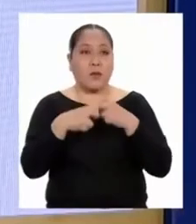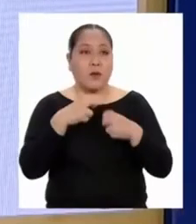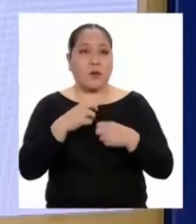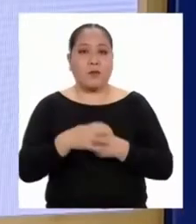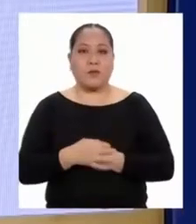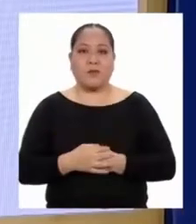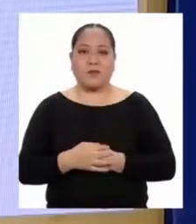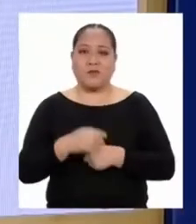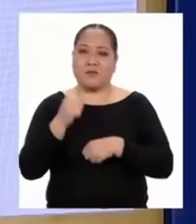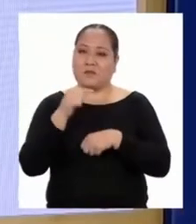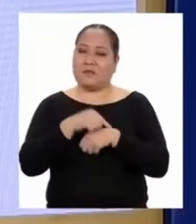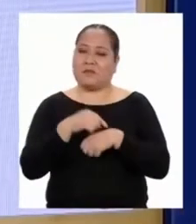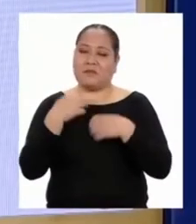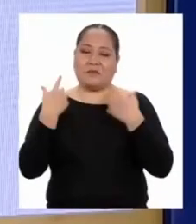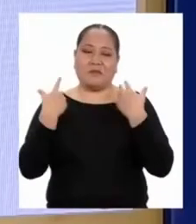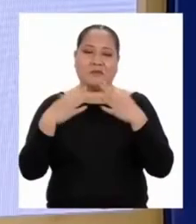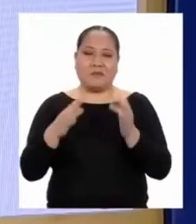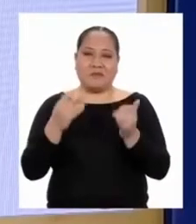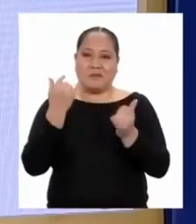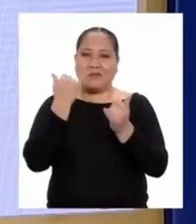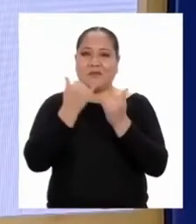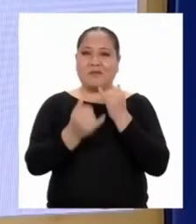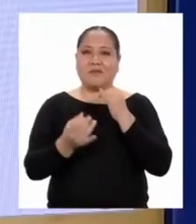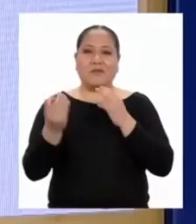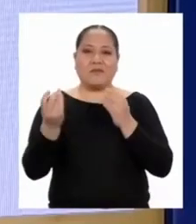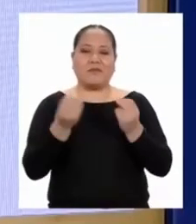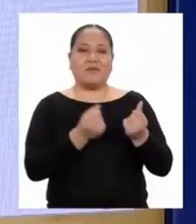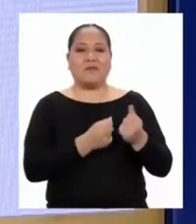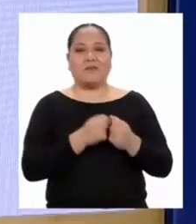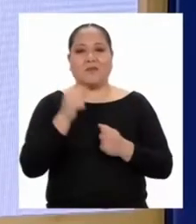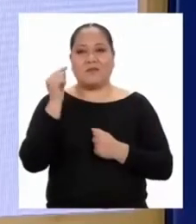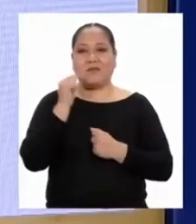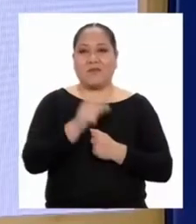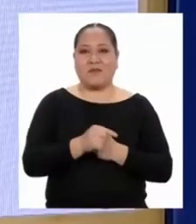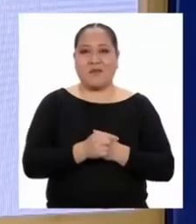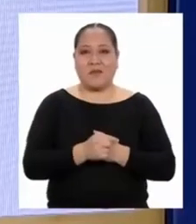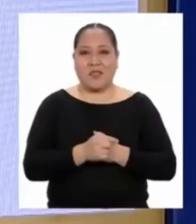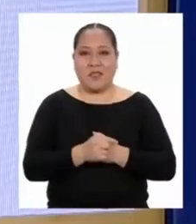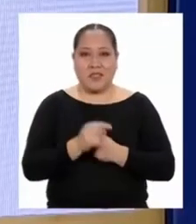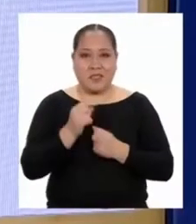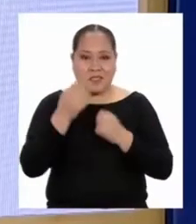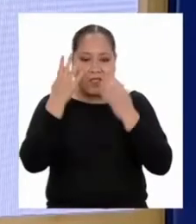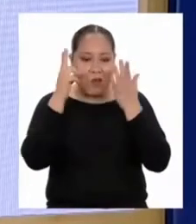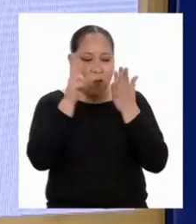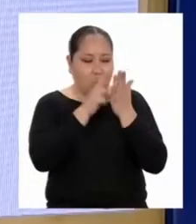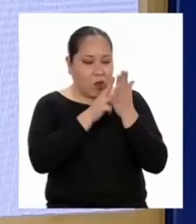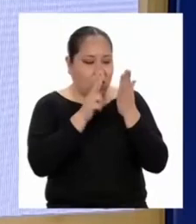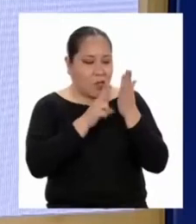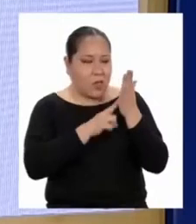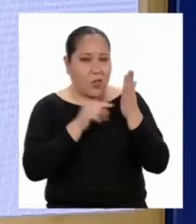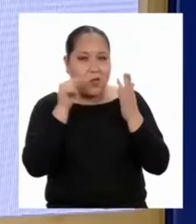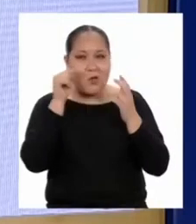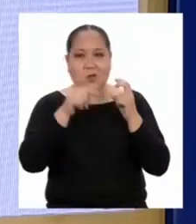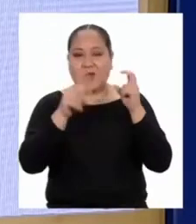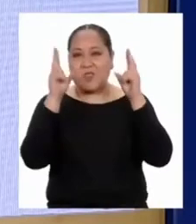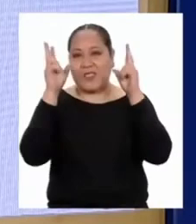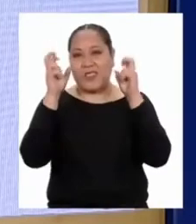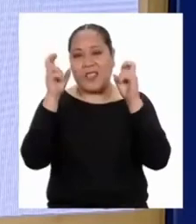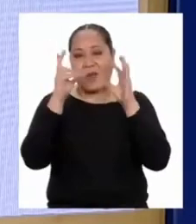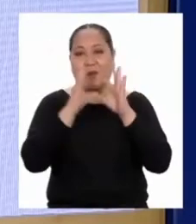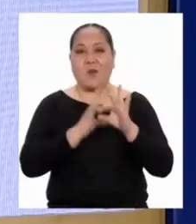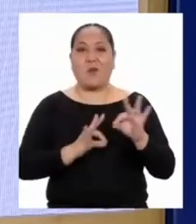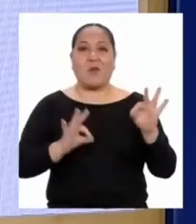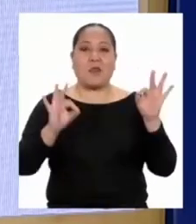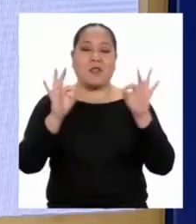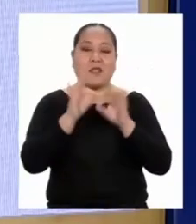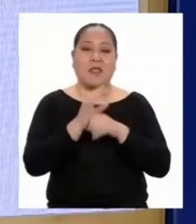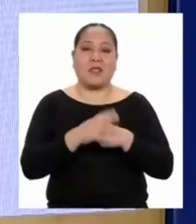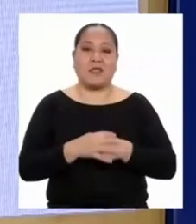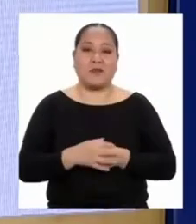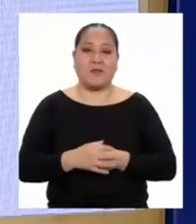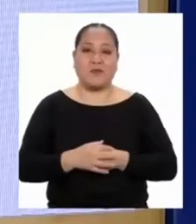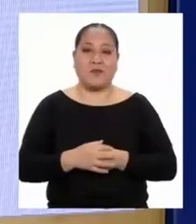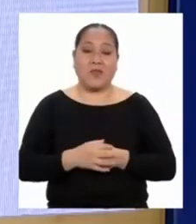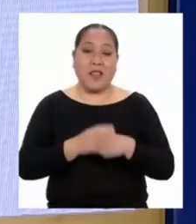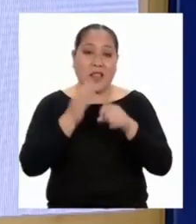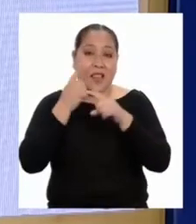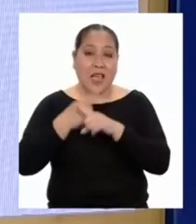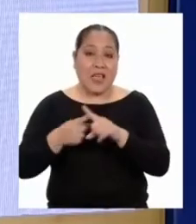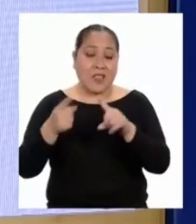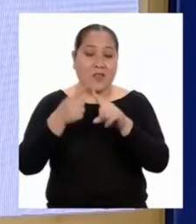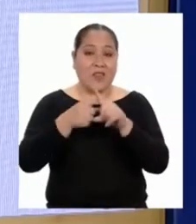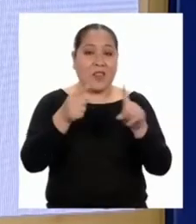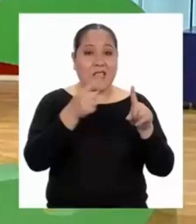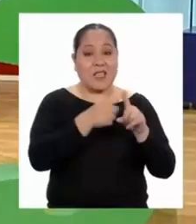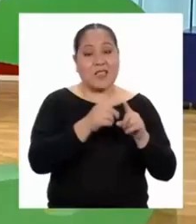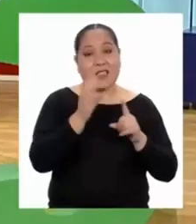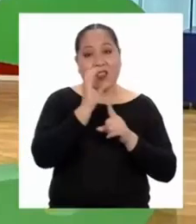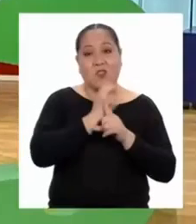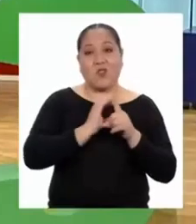El tiempo se ha pasado volando. Y eso es porque hemos estado leyendo sobre un tema muy importante, la diversidad